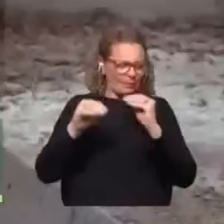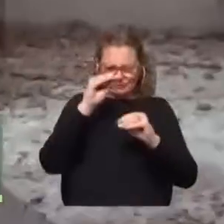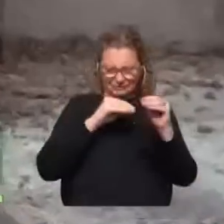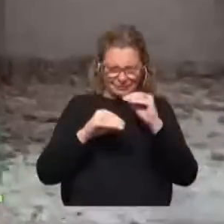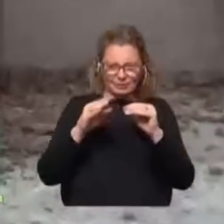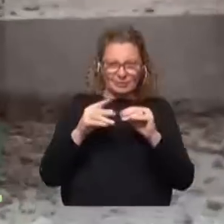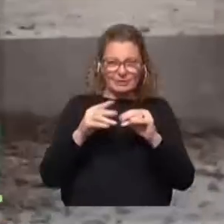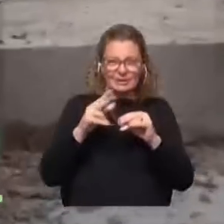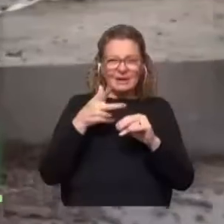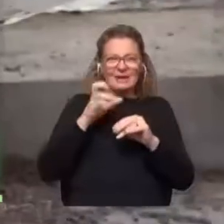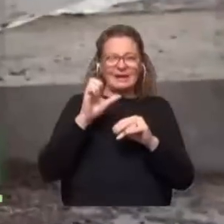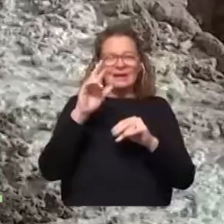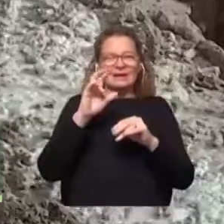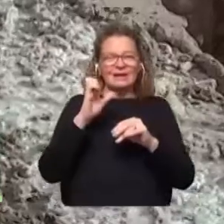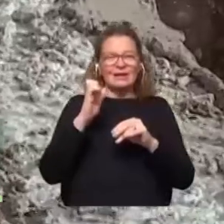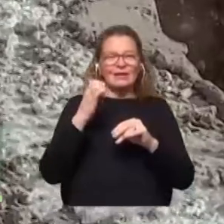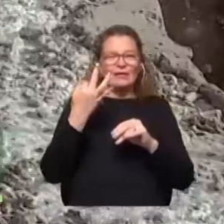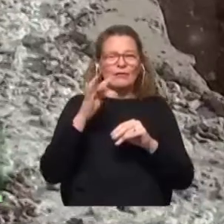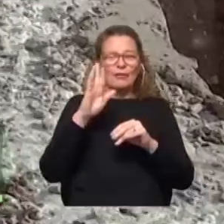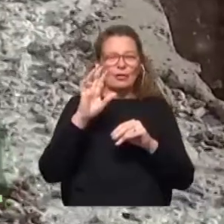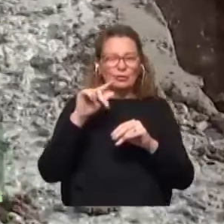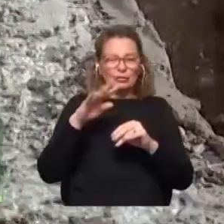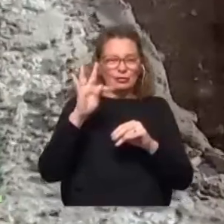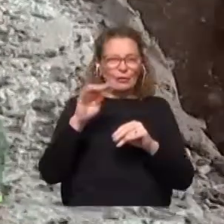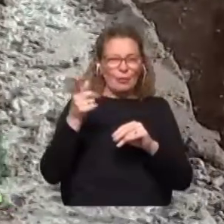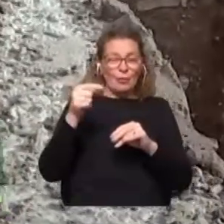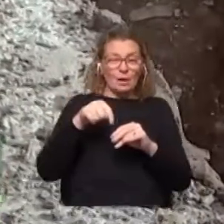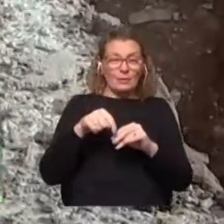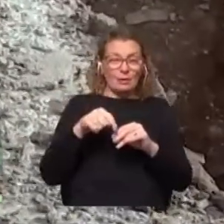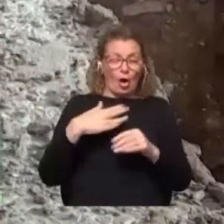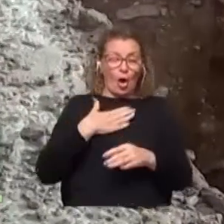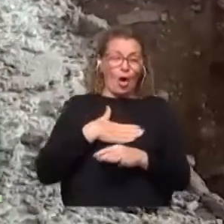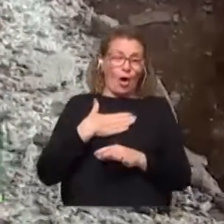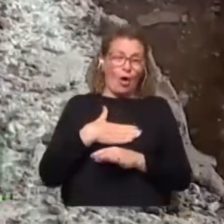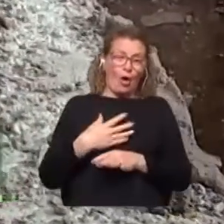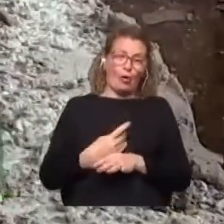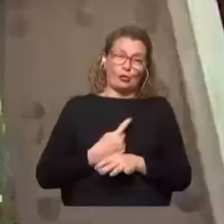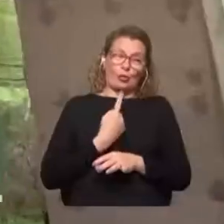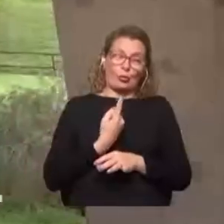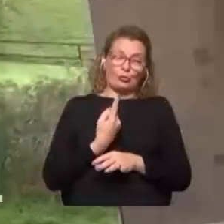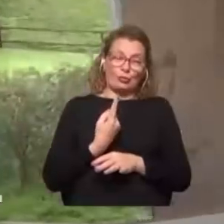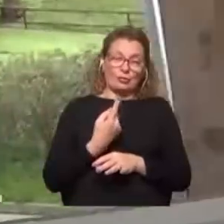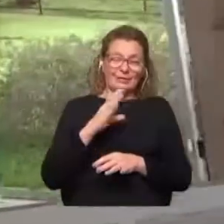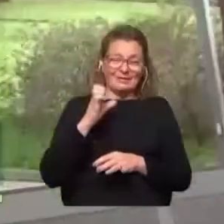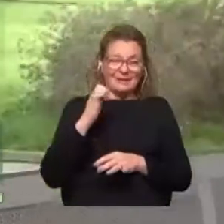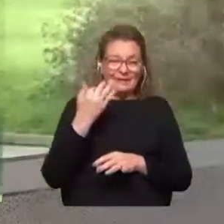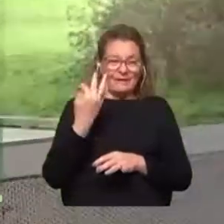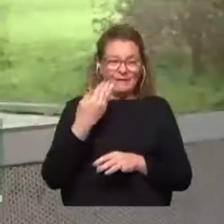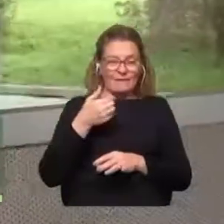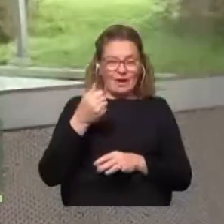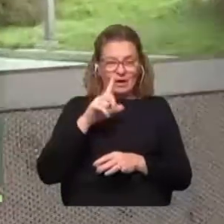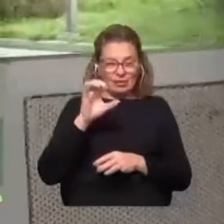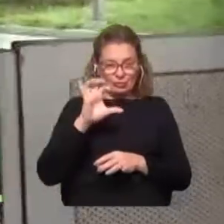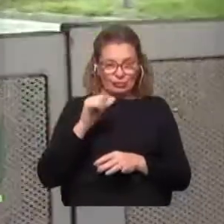pero jereford vuelve Jer ezford y es un honor tenerlos acá Ceballos se presenta en el teatro de verano